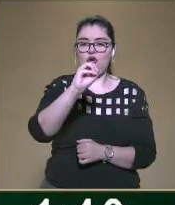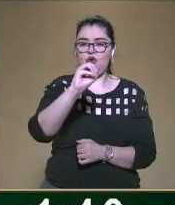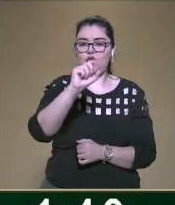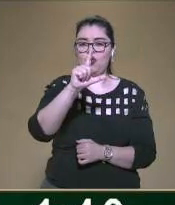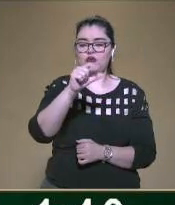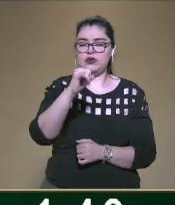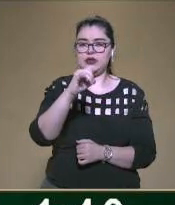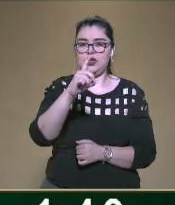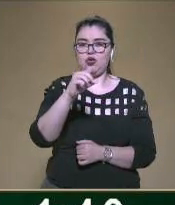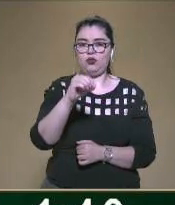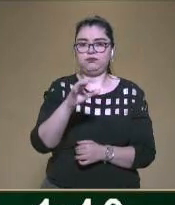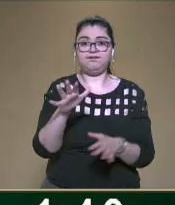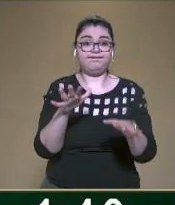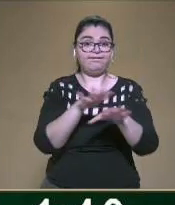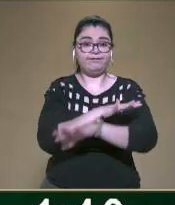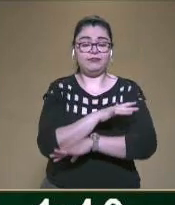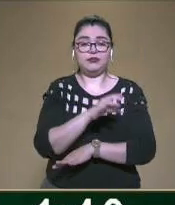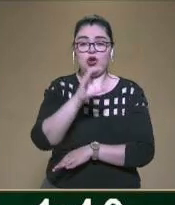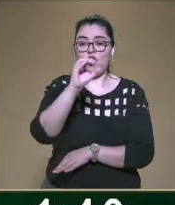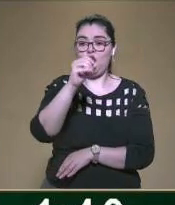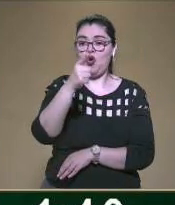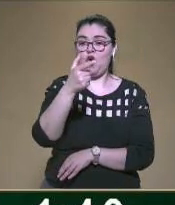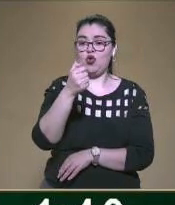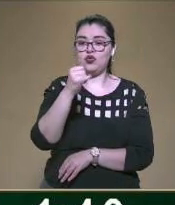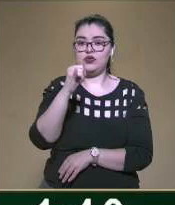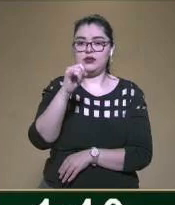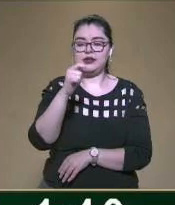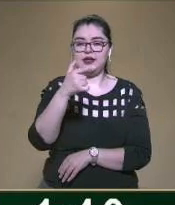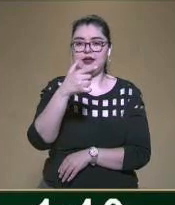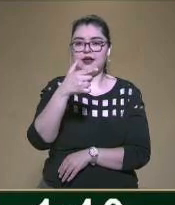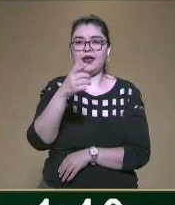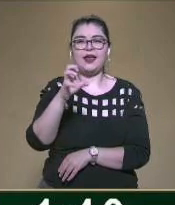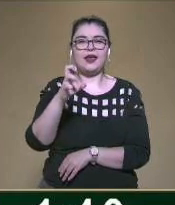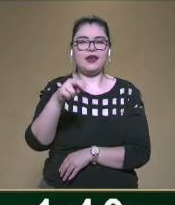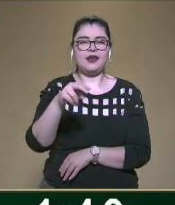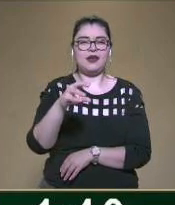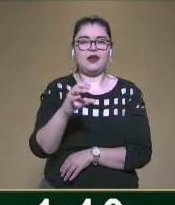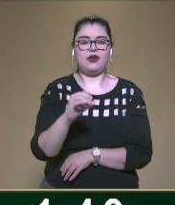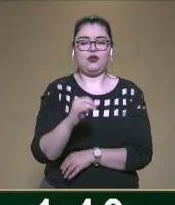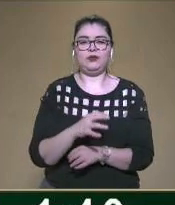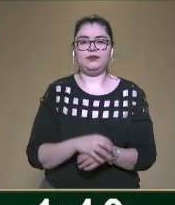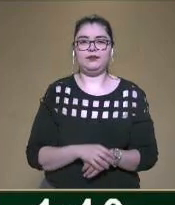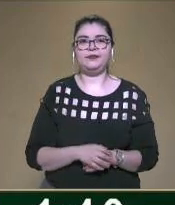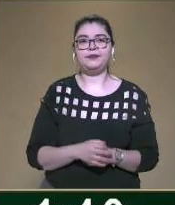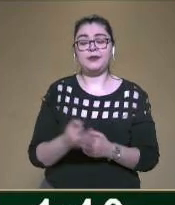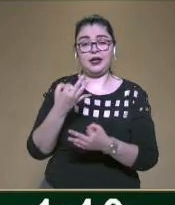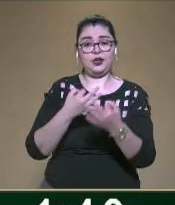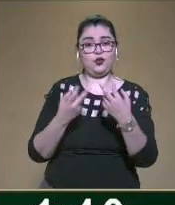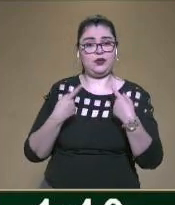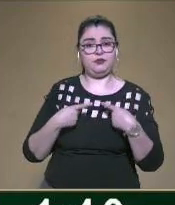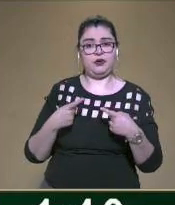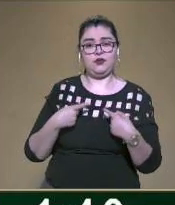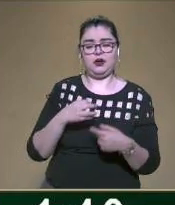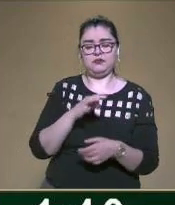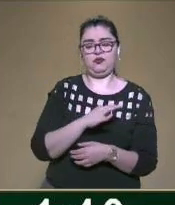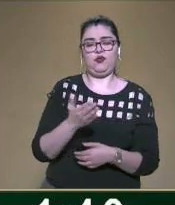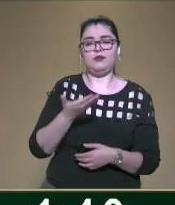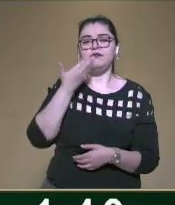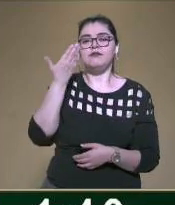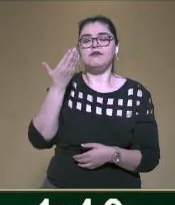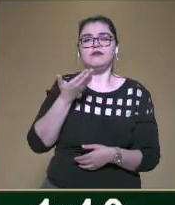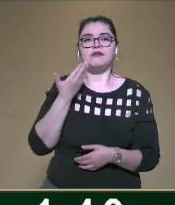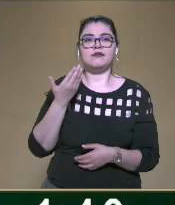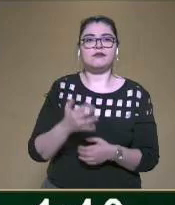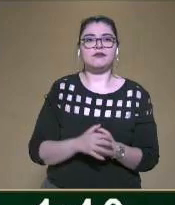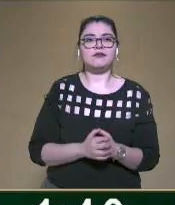a carbono orgánico. Aquí está el proceso de la fotosíntesis, aquí están todos los componentes que necesita el vegetal o la planta